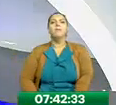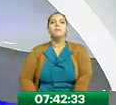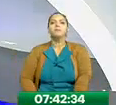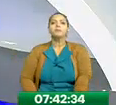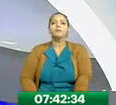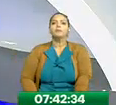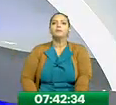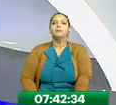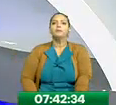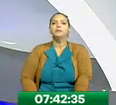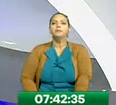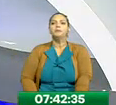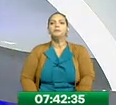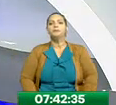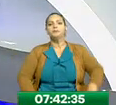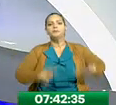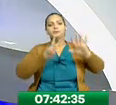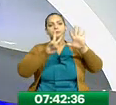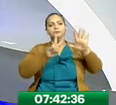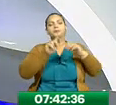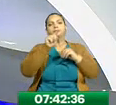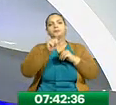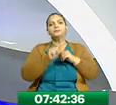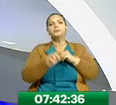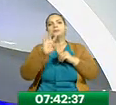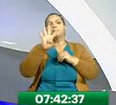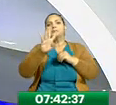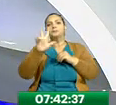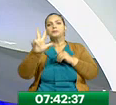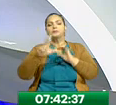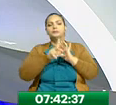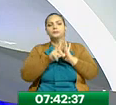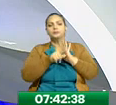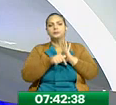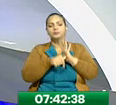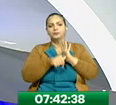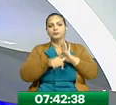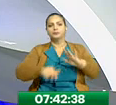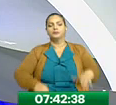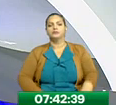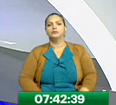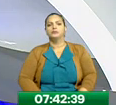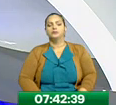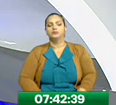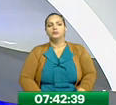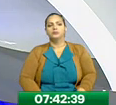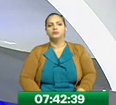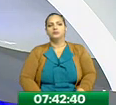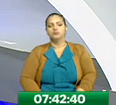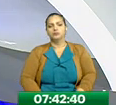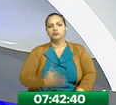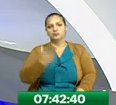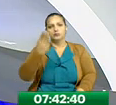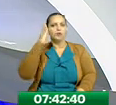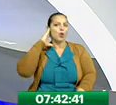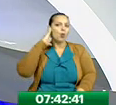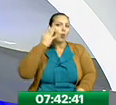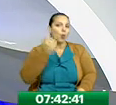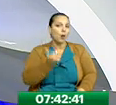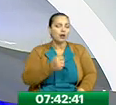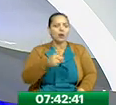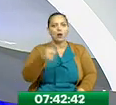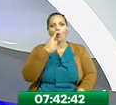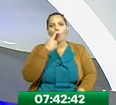sus cosas, ¿no? Informó Adriana Méndez. Hoy, cuando son las 7:43 de la mañana, tenemos que irnos hasta Cuenca, señoras y señores. Ahí está Francisco Ramírez a